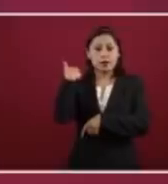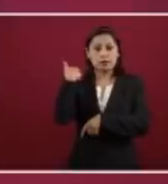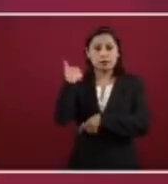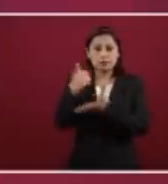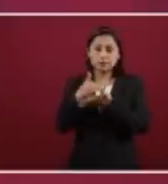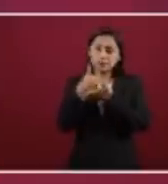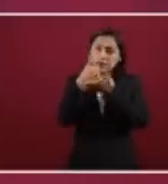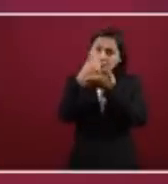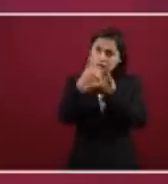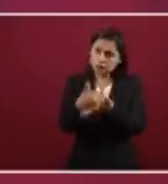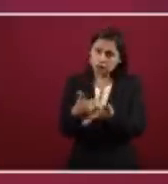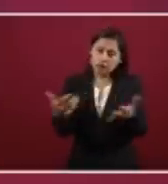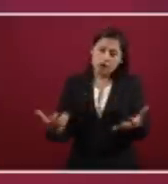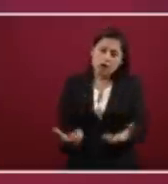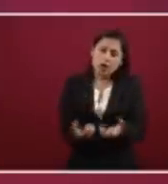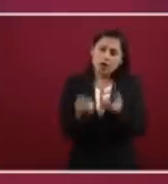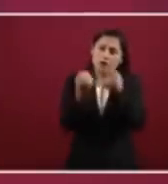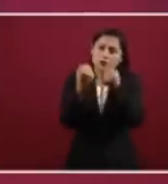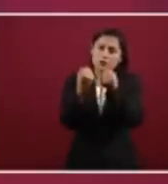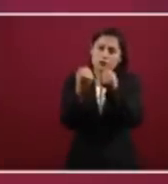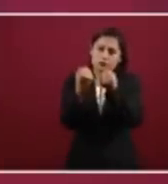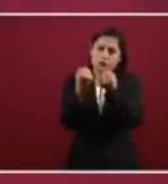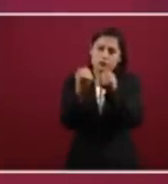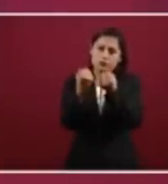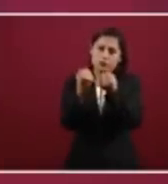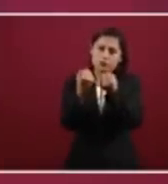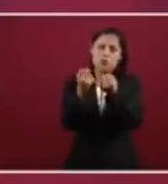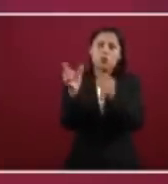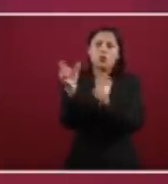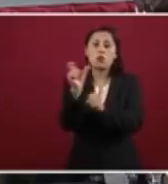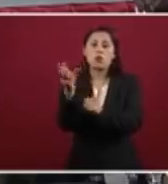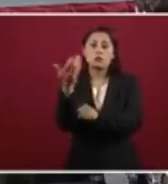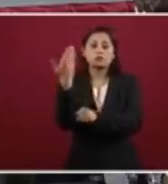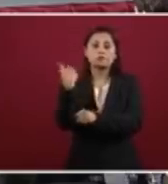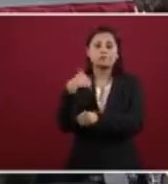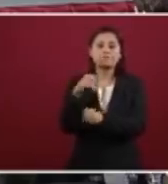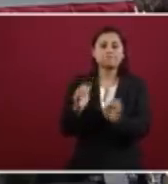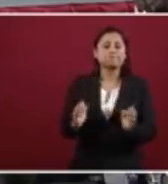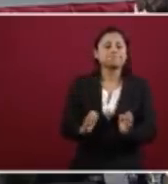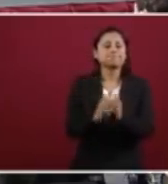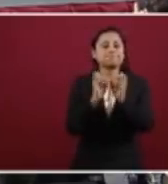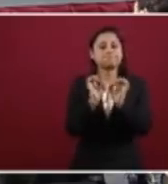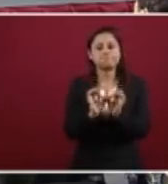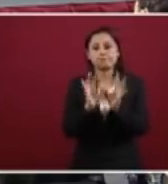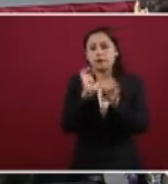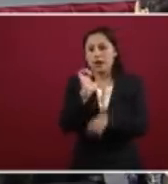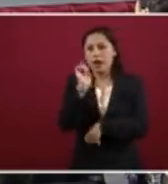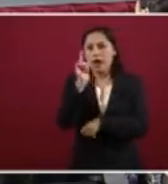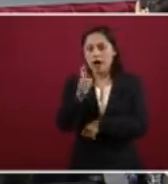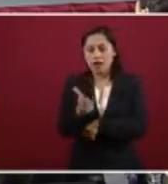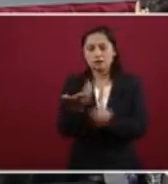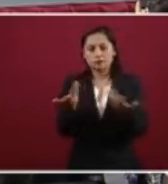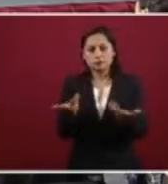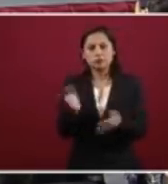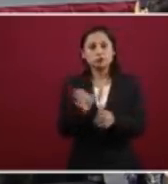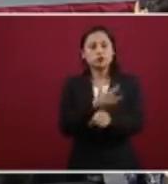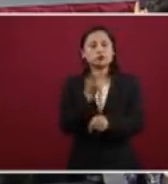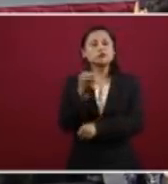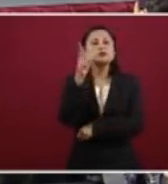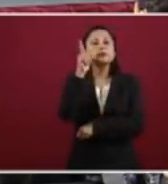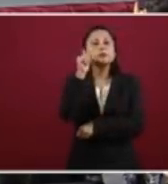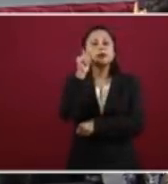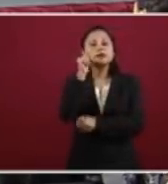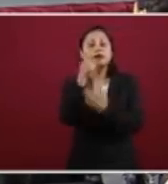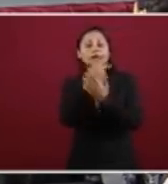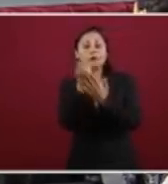en algún momento en emergencia y o desastre. La agenda del día de mañana, tenemos el izamiento de